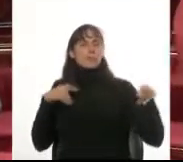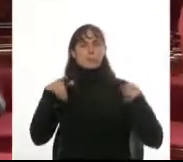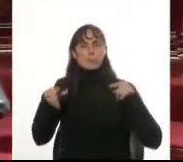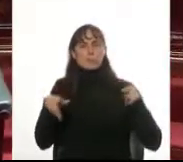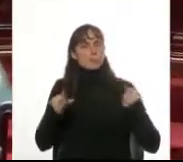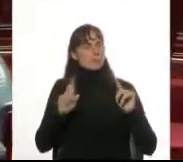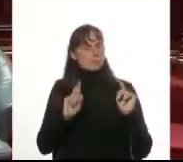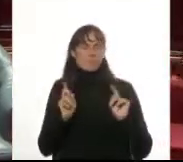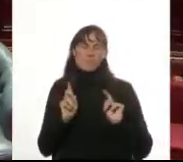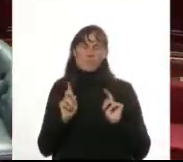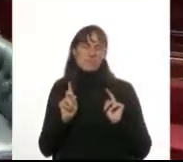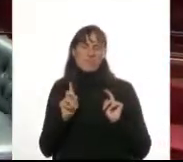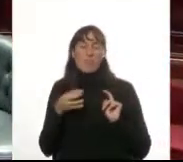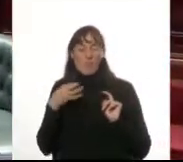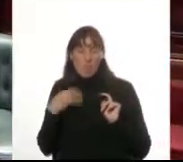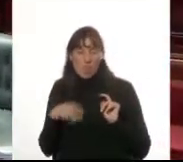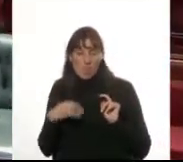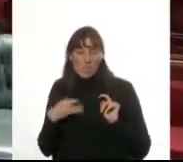En el fondo,